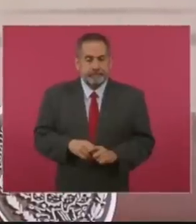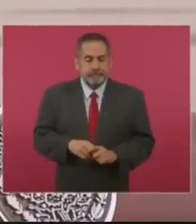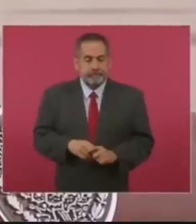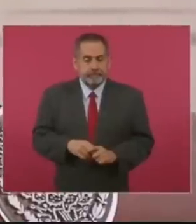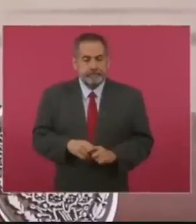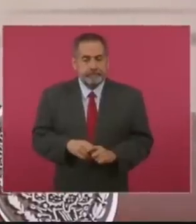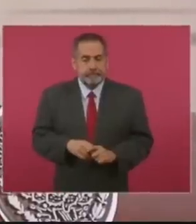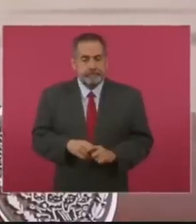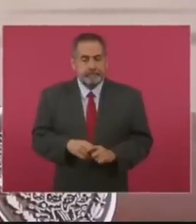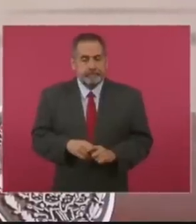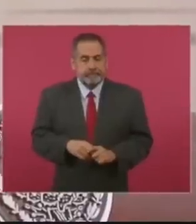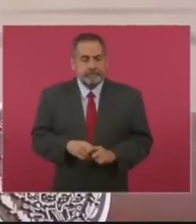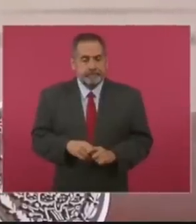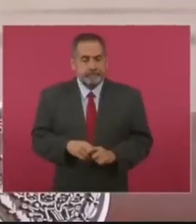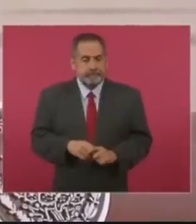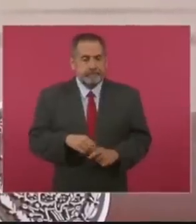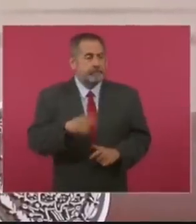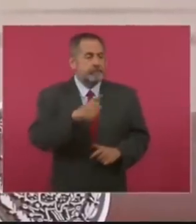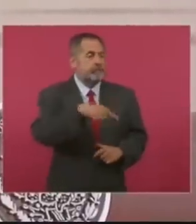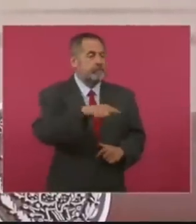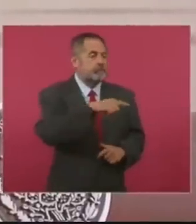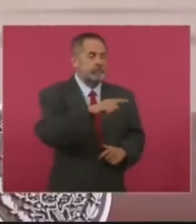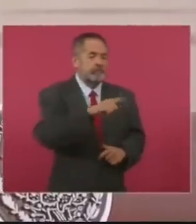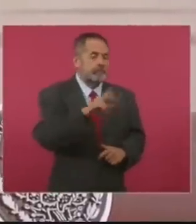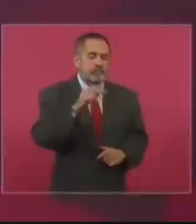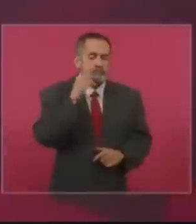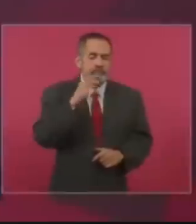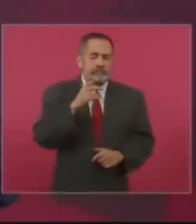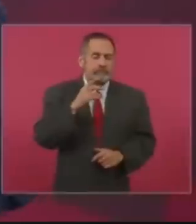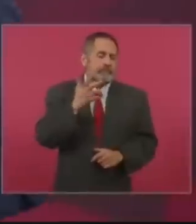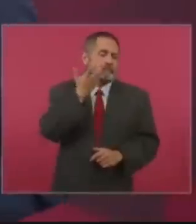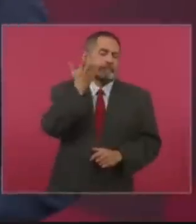lar como independientes